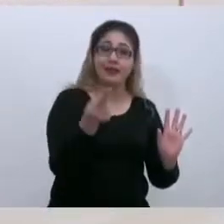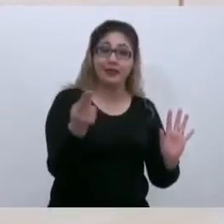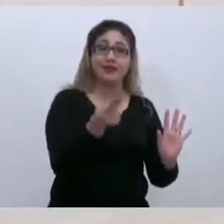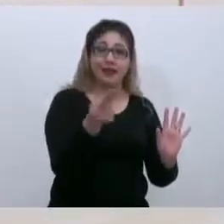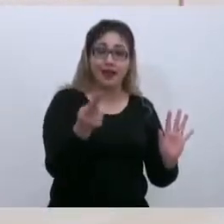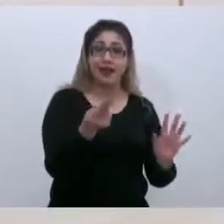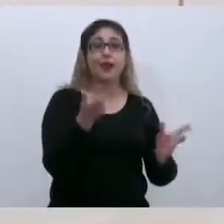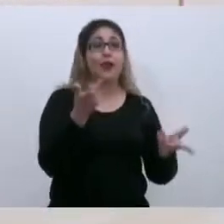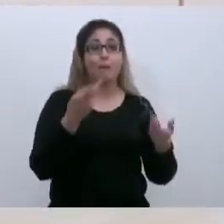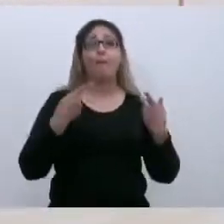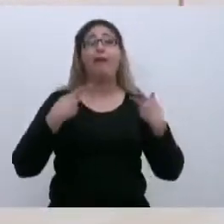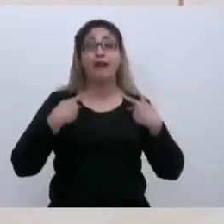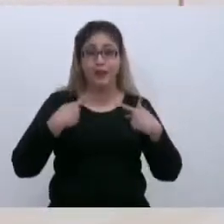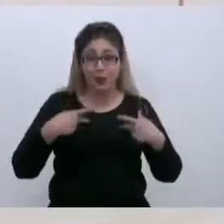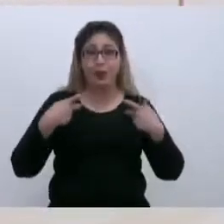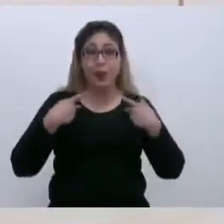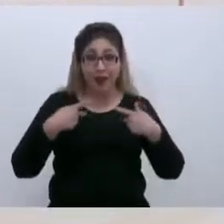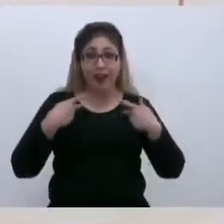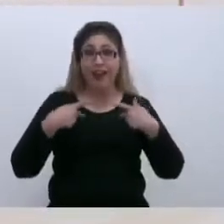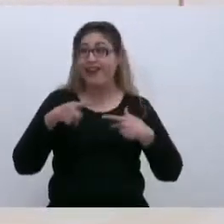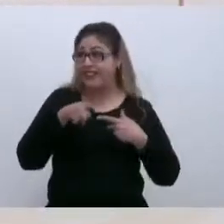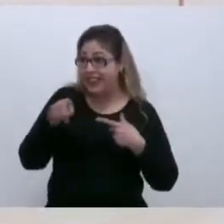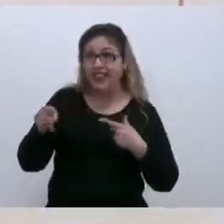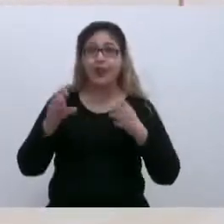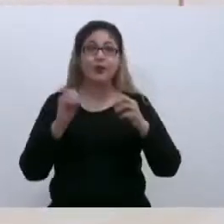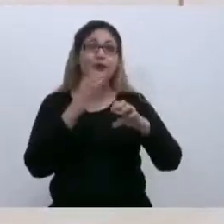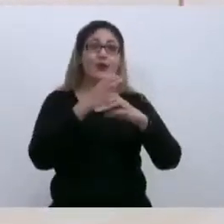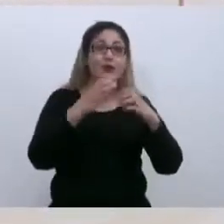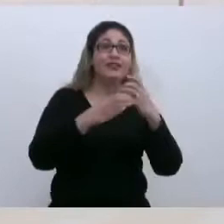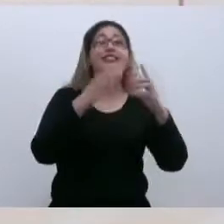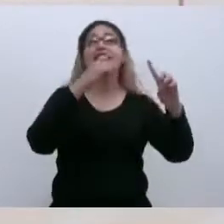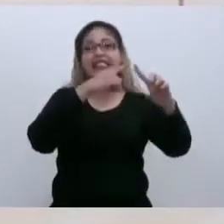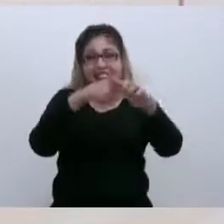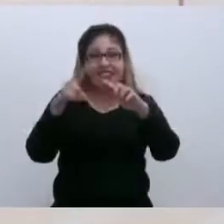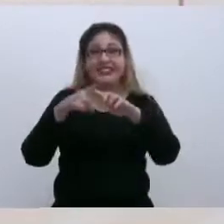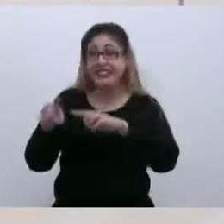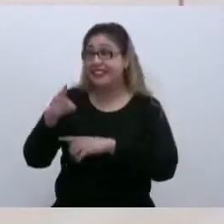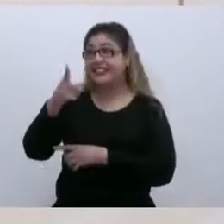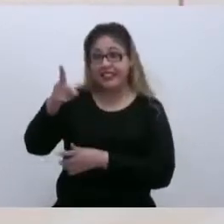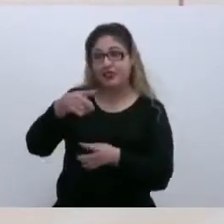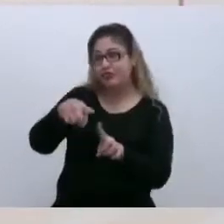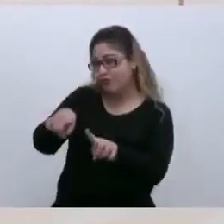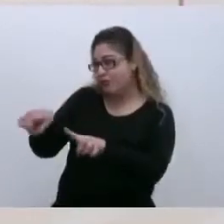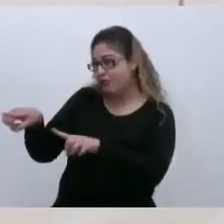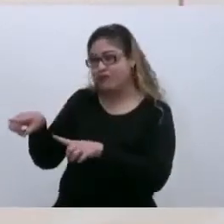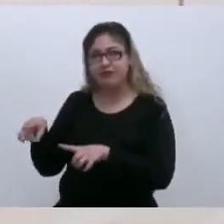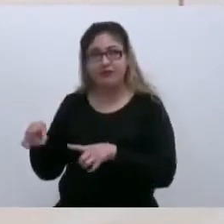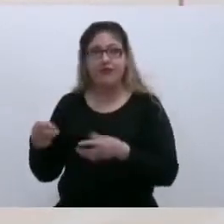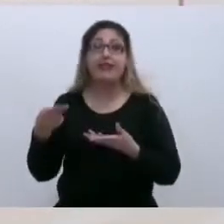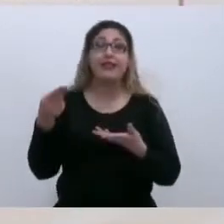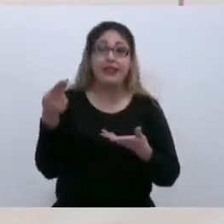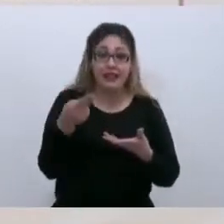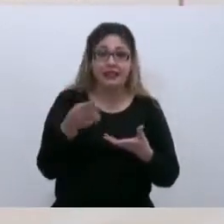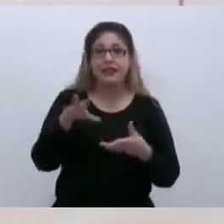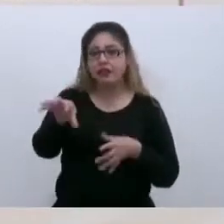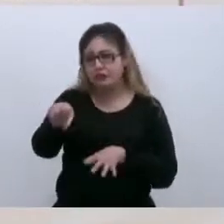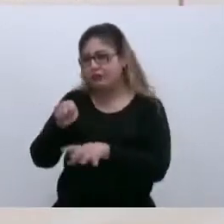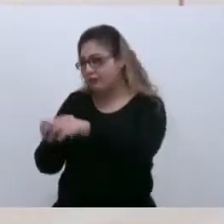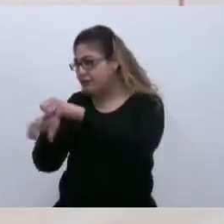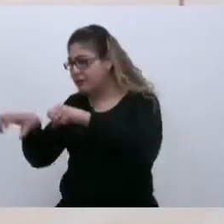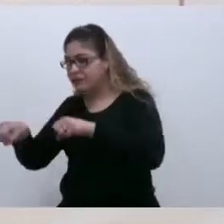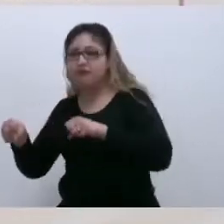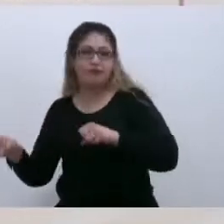demanda de más recursos. Este hospital ya equipado va a significar